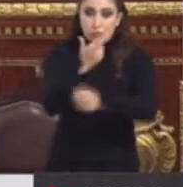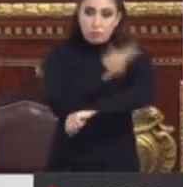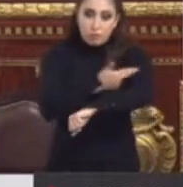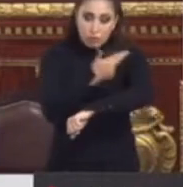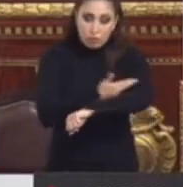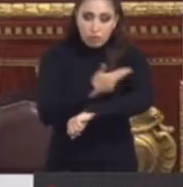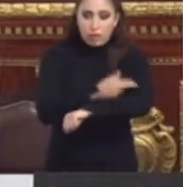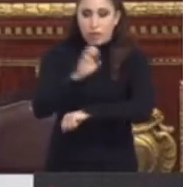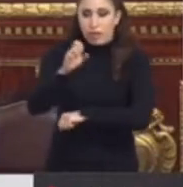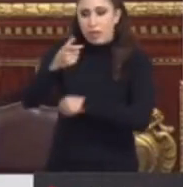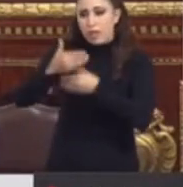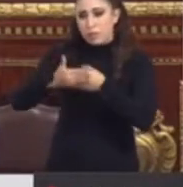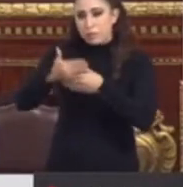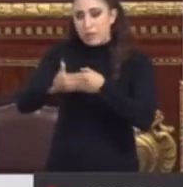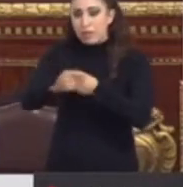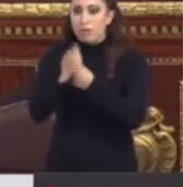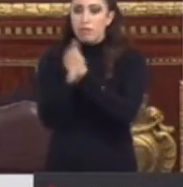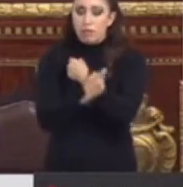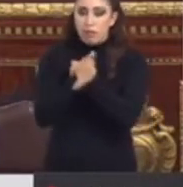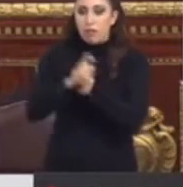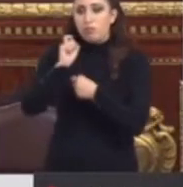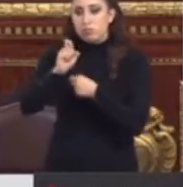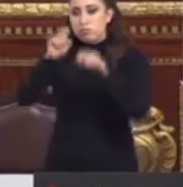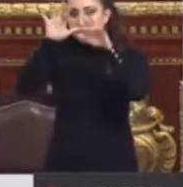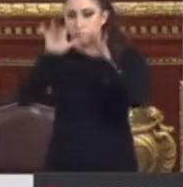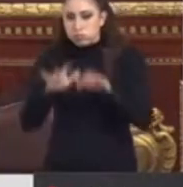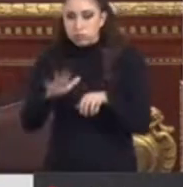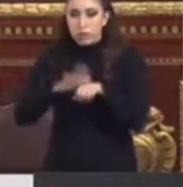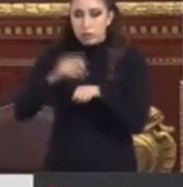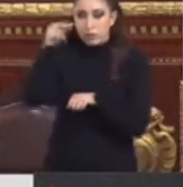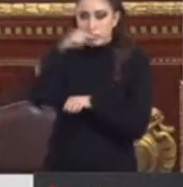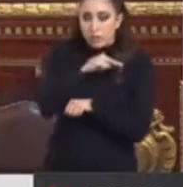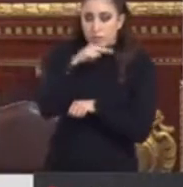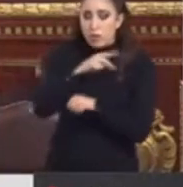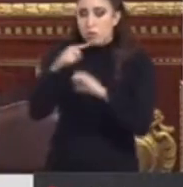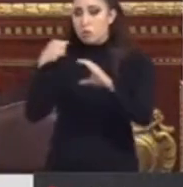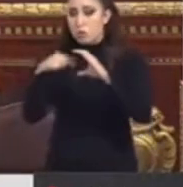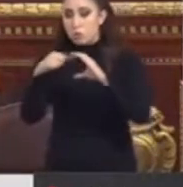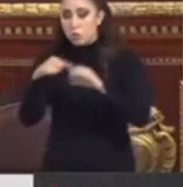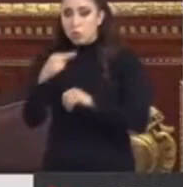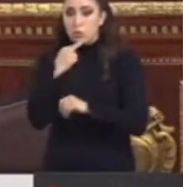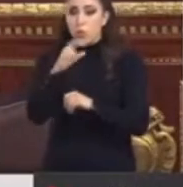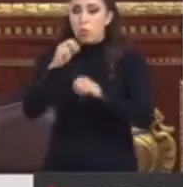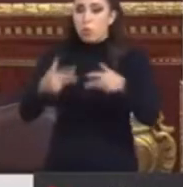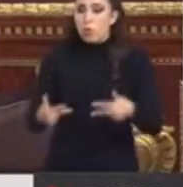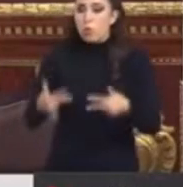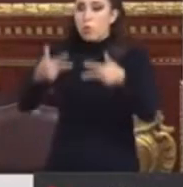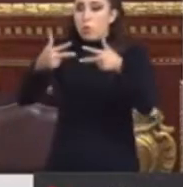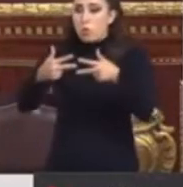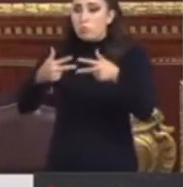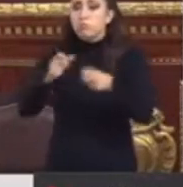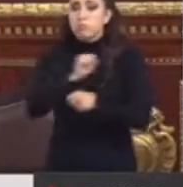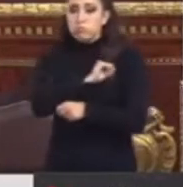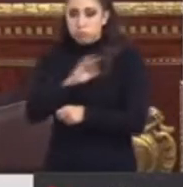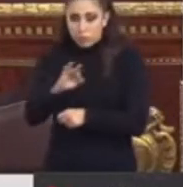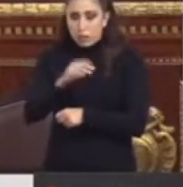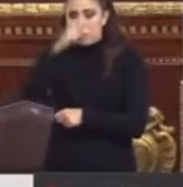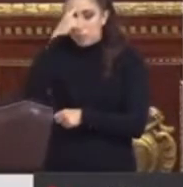electrónico, oficialías de partes virtuales, uso del email y videoconferencias para desahogo de